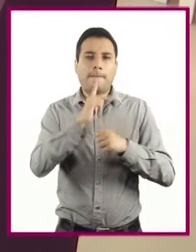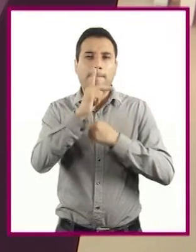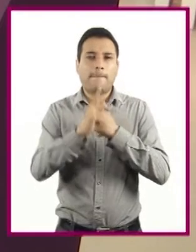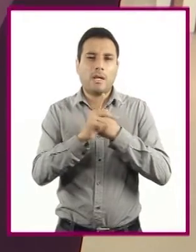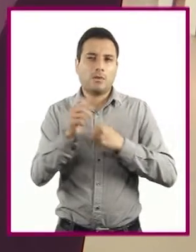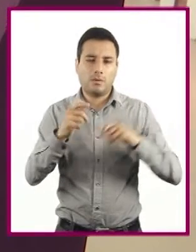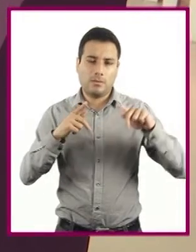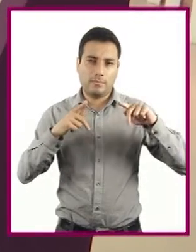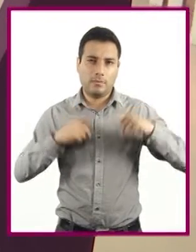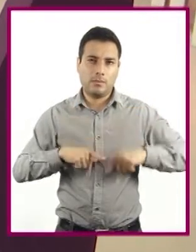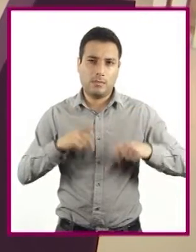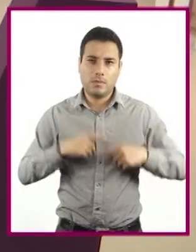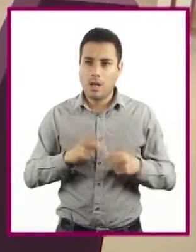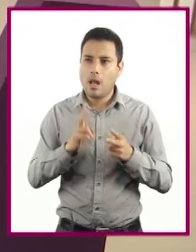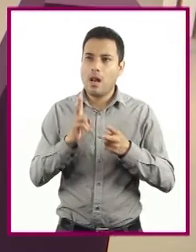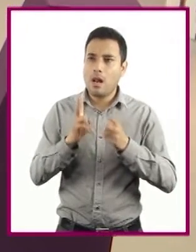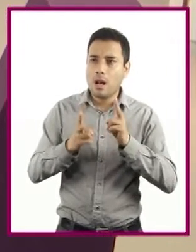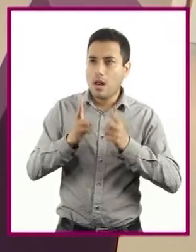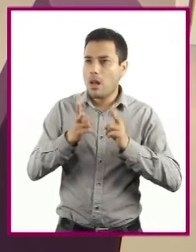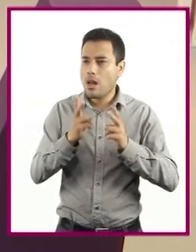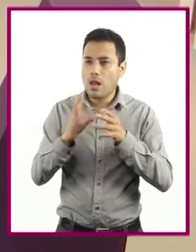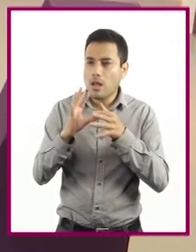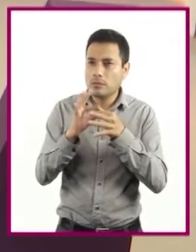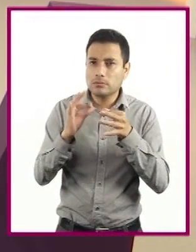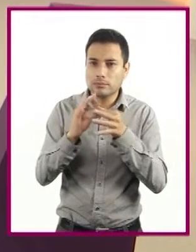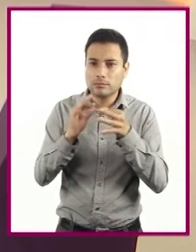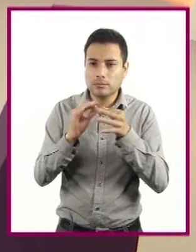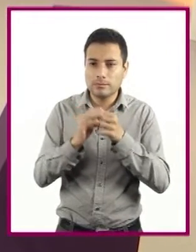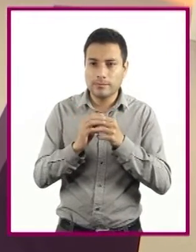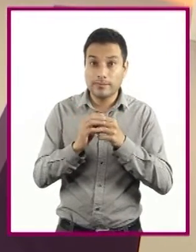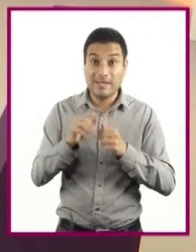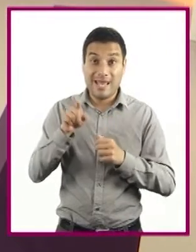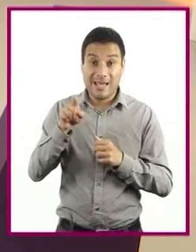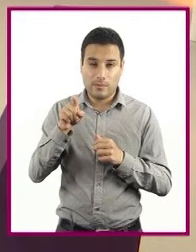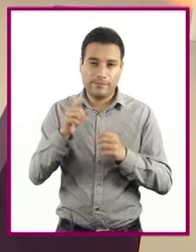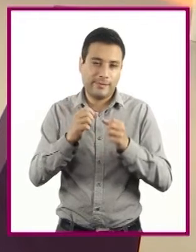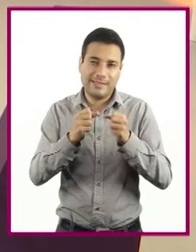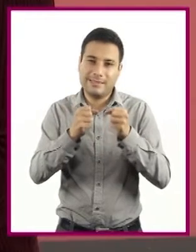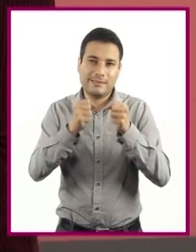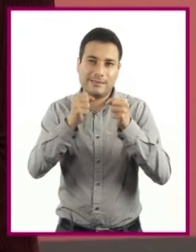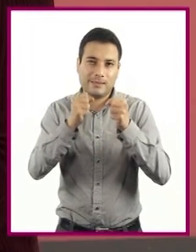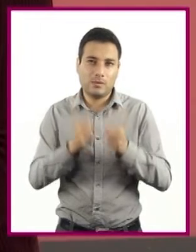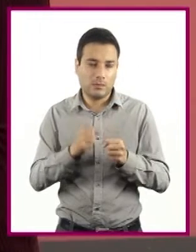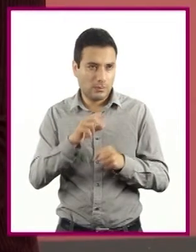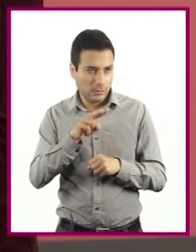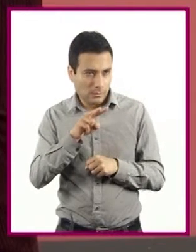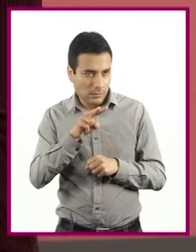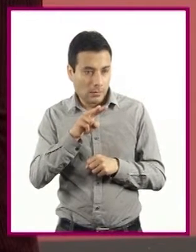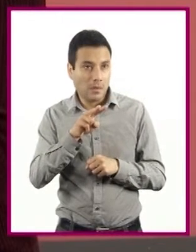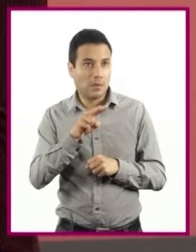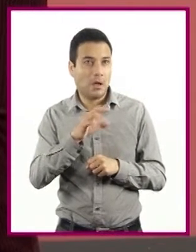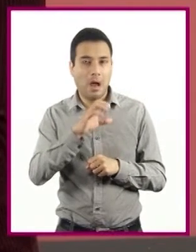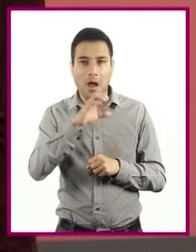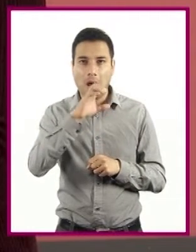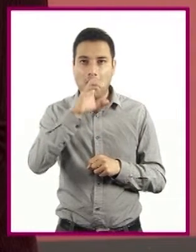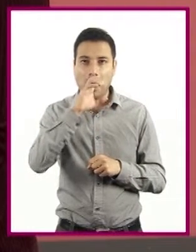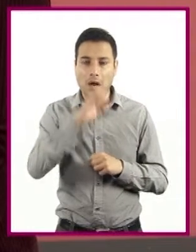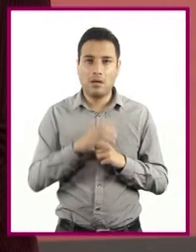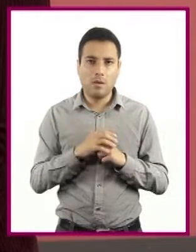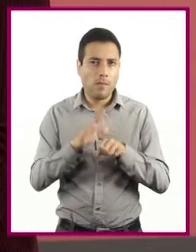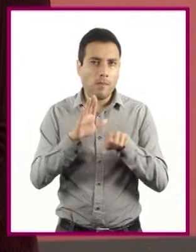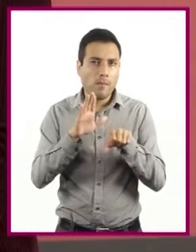en una conversación con sus amigos o colegas chinos, estos sin duda se quedarán muy impresionados, ya